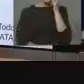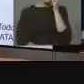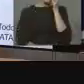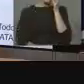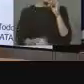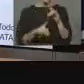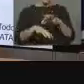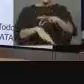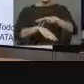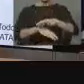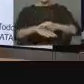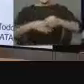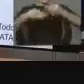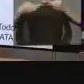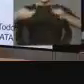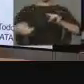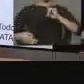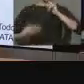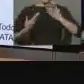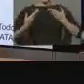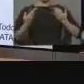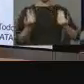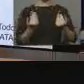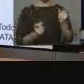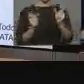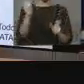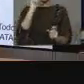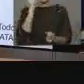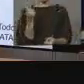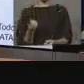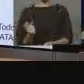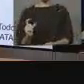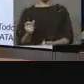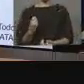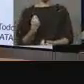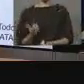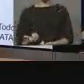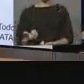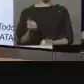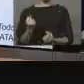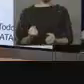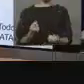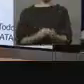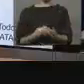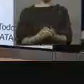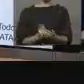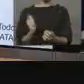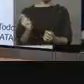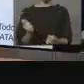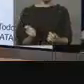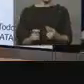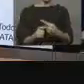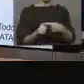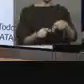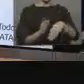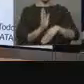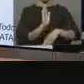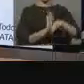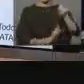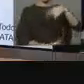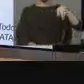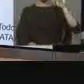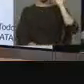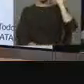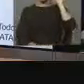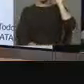elegantes clínicas para atender las necesidades de aquellos que tienen el dinero y la posición, mientras que de la gran mayoría de las